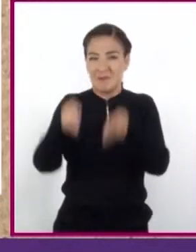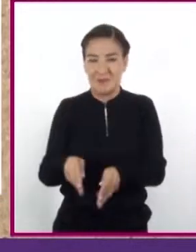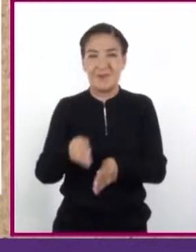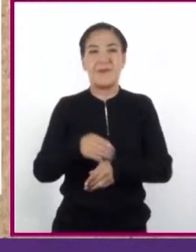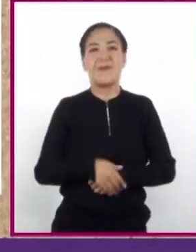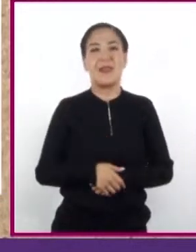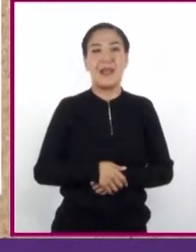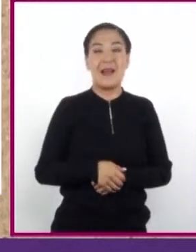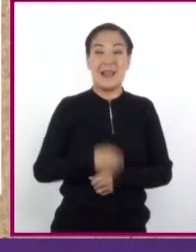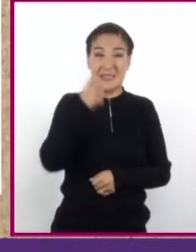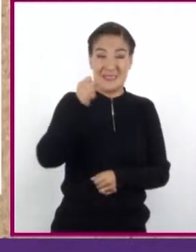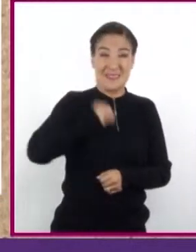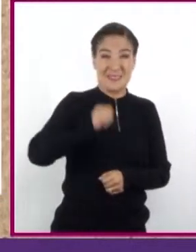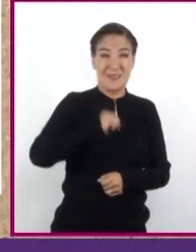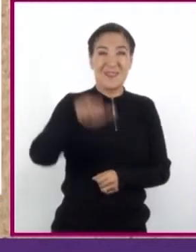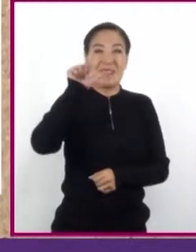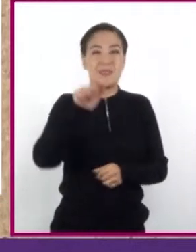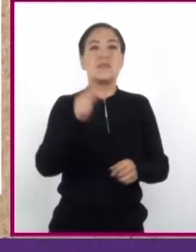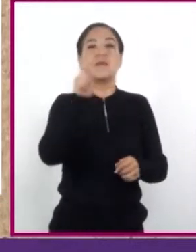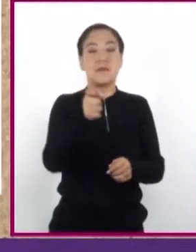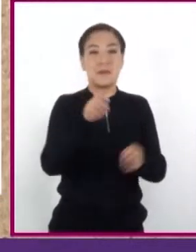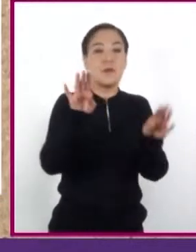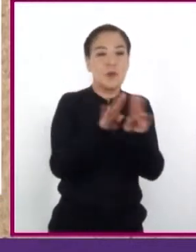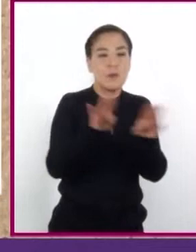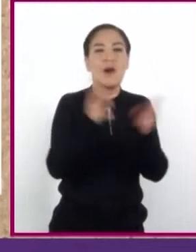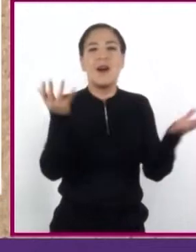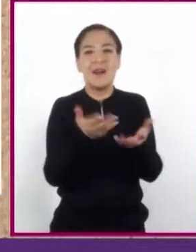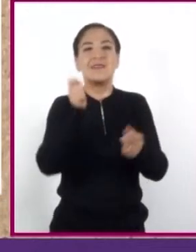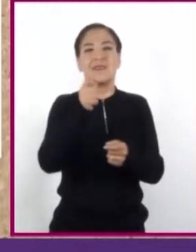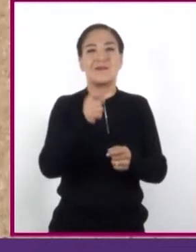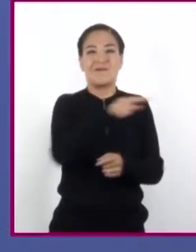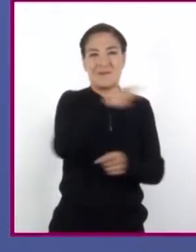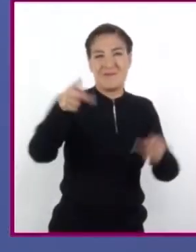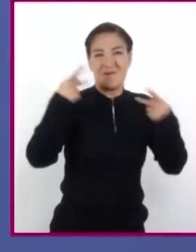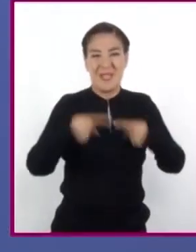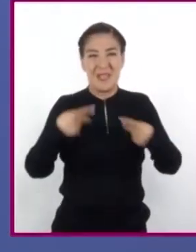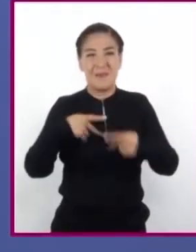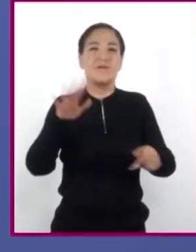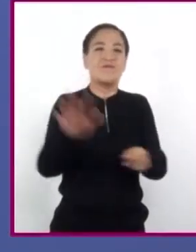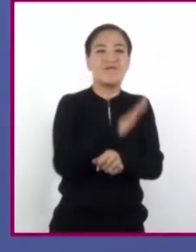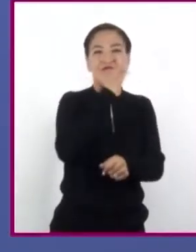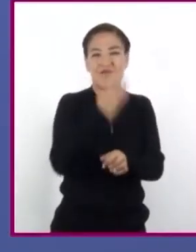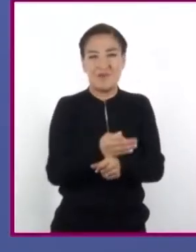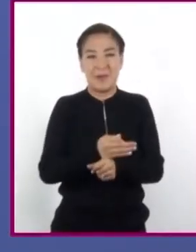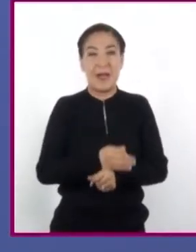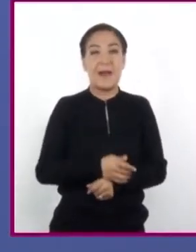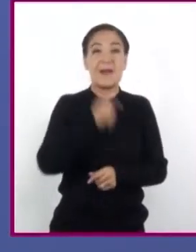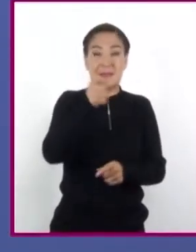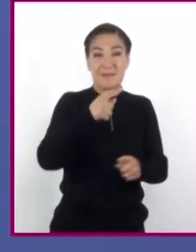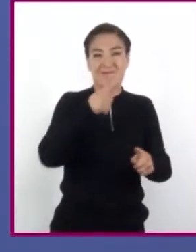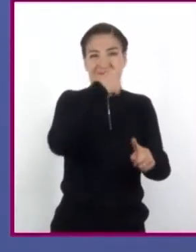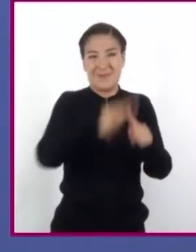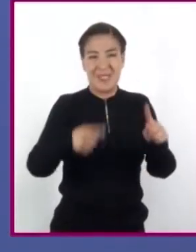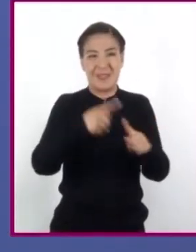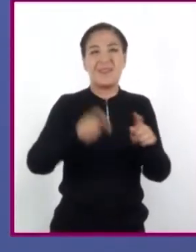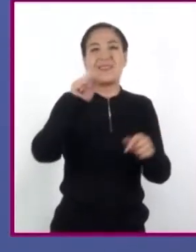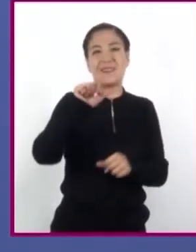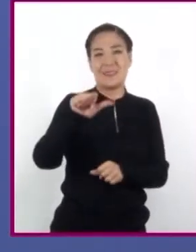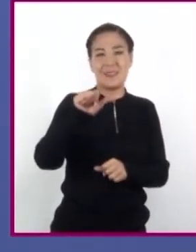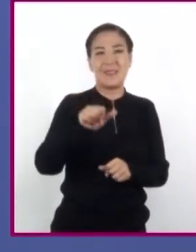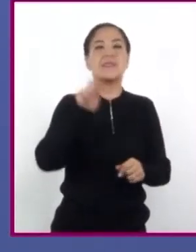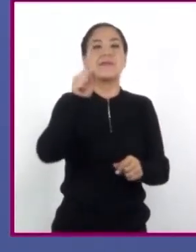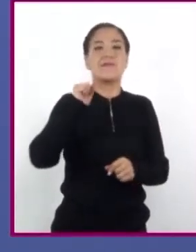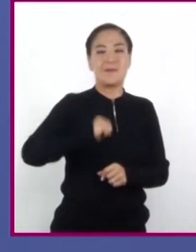siglo XVI, esta tarea la desarrollaron los frailes regulares. A mediados del siglo XVI,